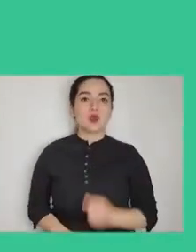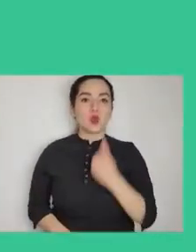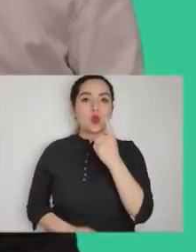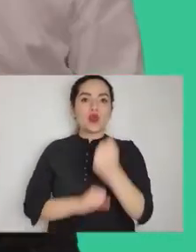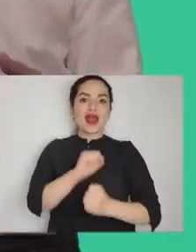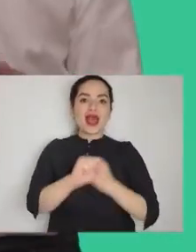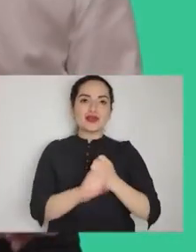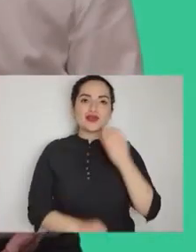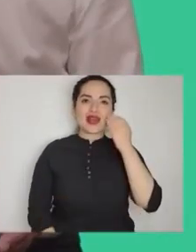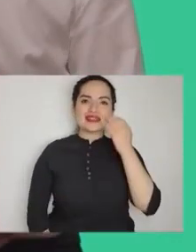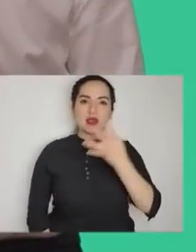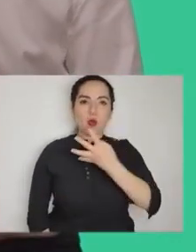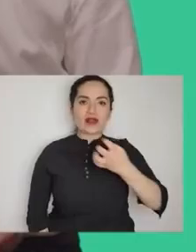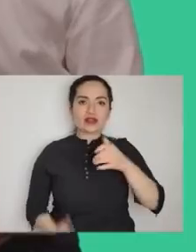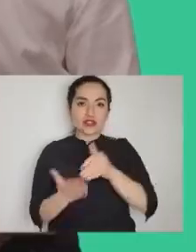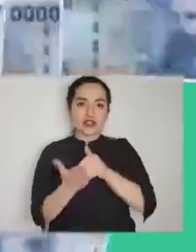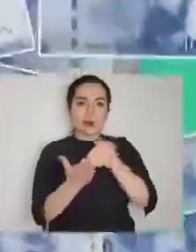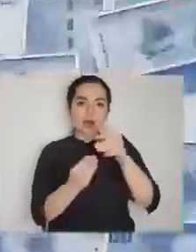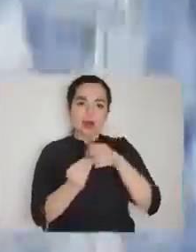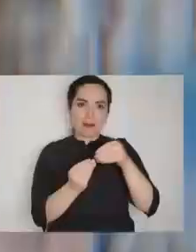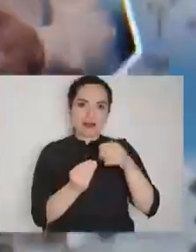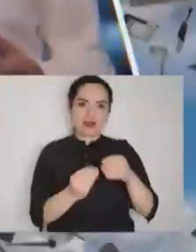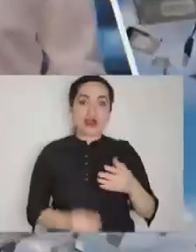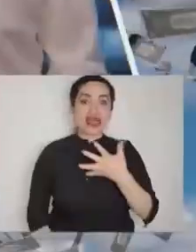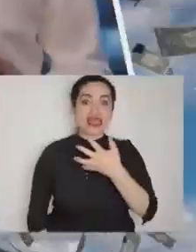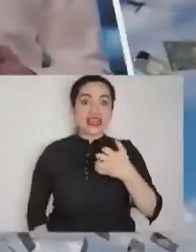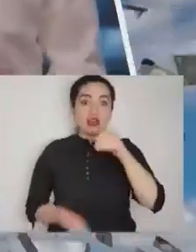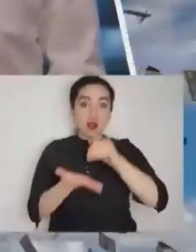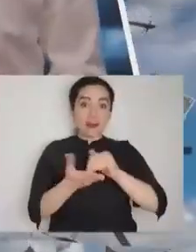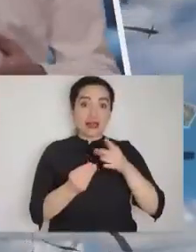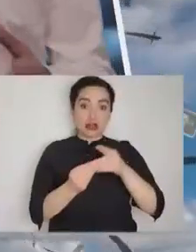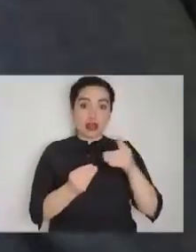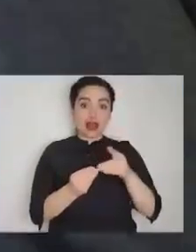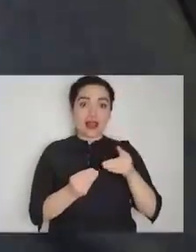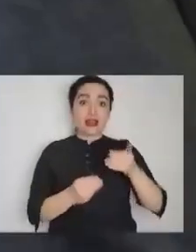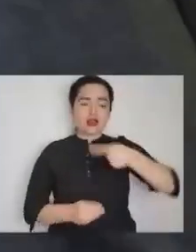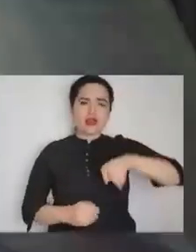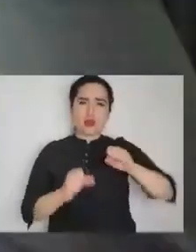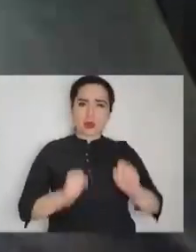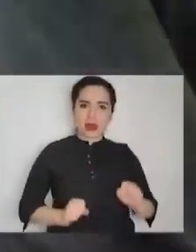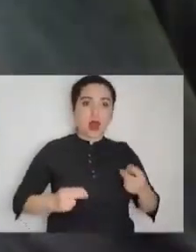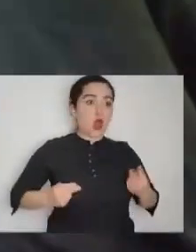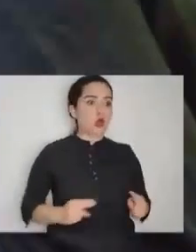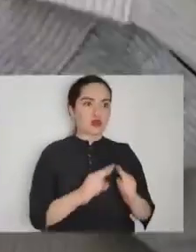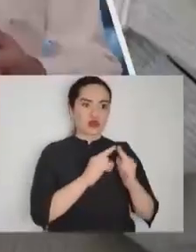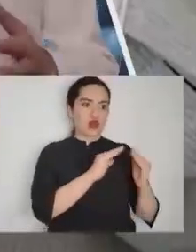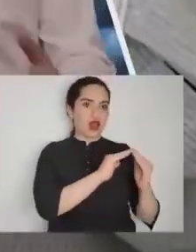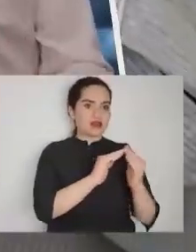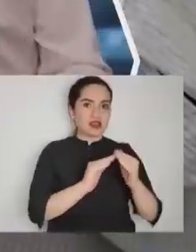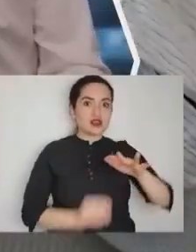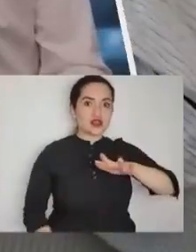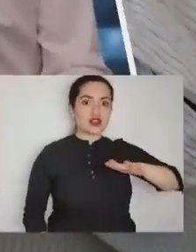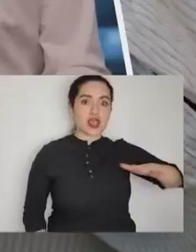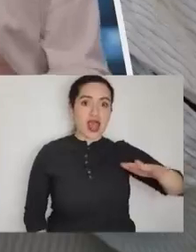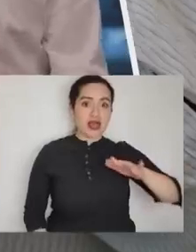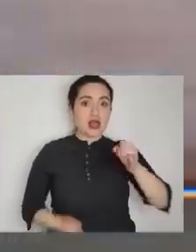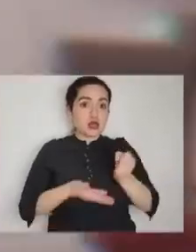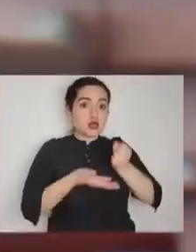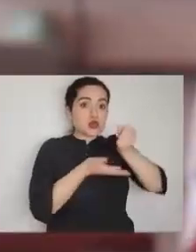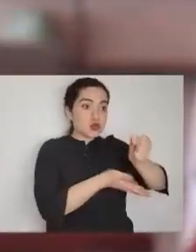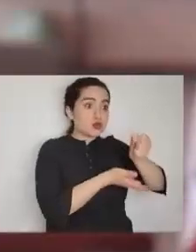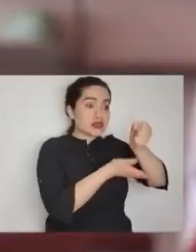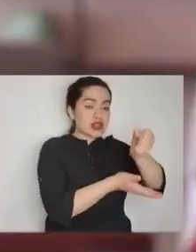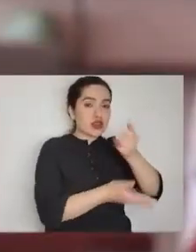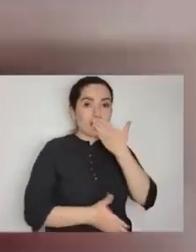son casi 400 millones de pesos. 500 mil dólares que podemos construir construir viviendas sociales, dar subsidios y